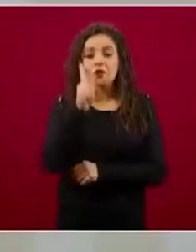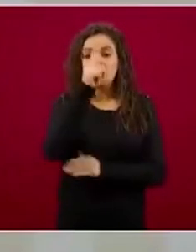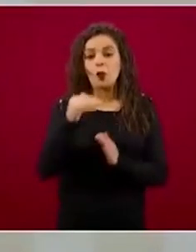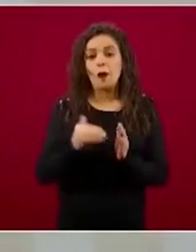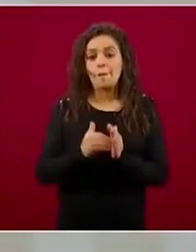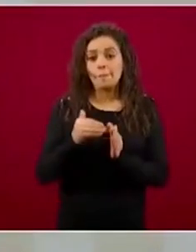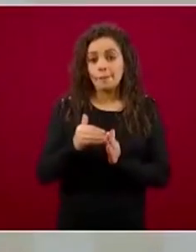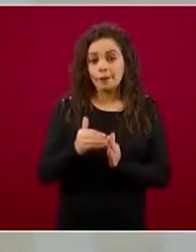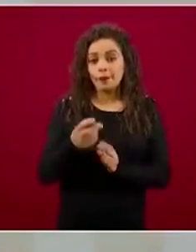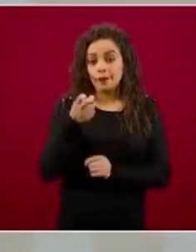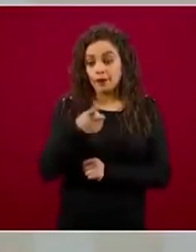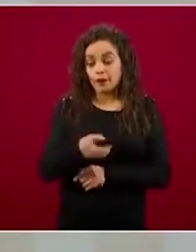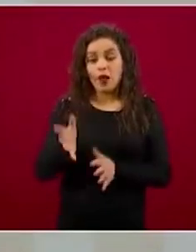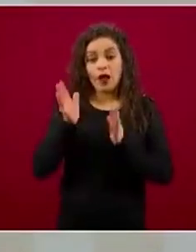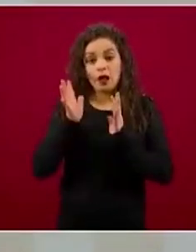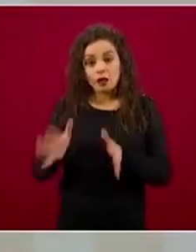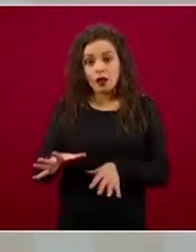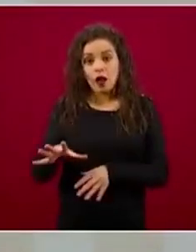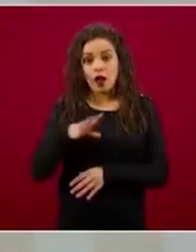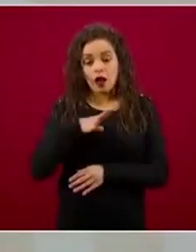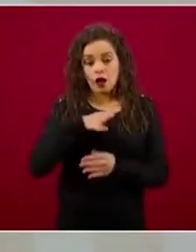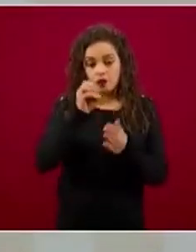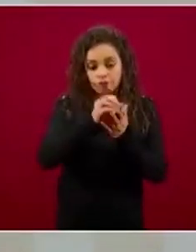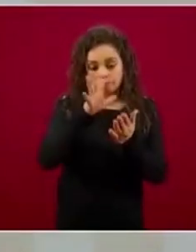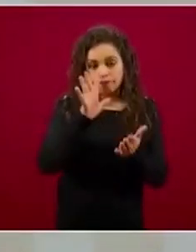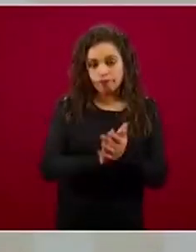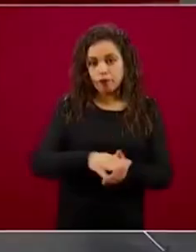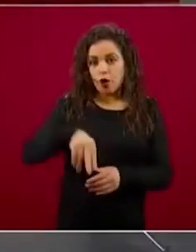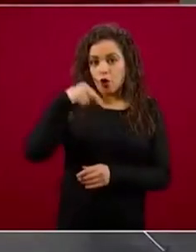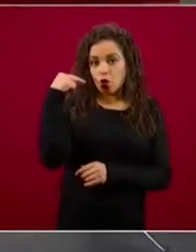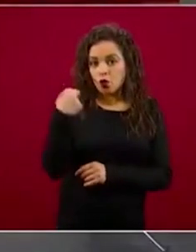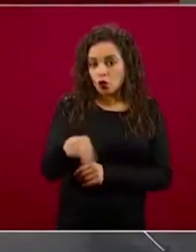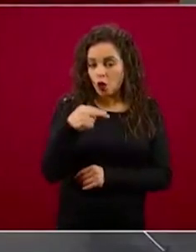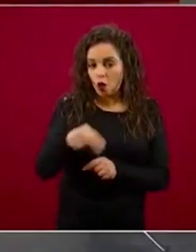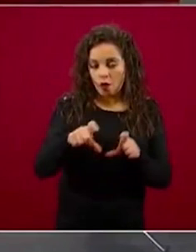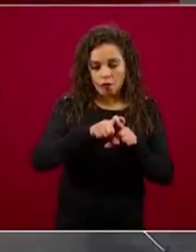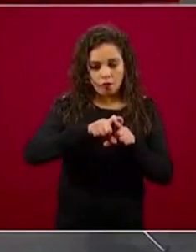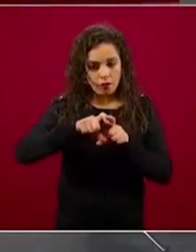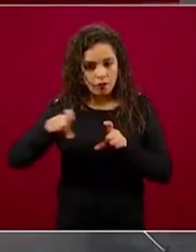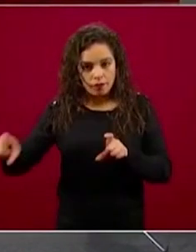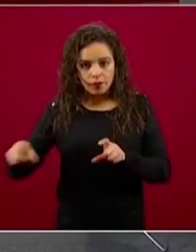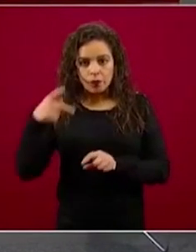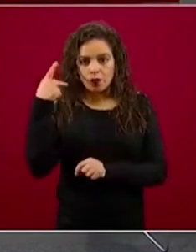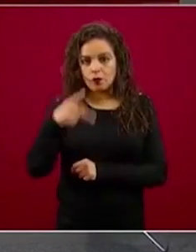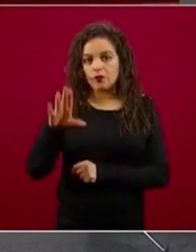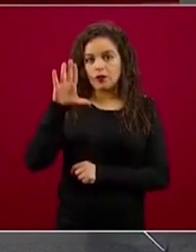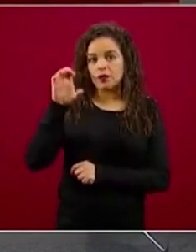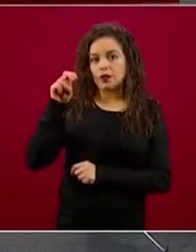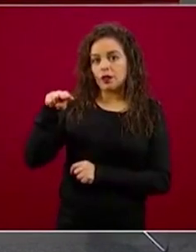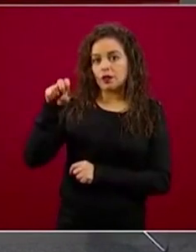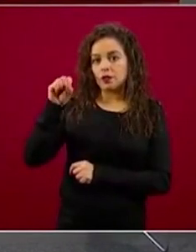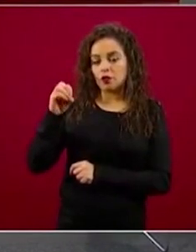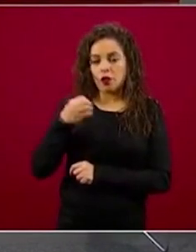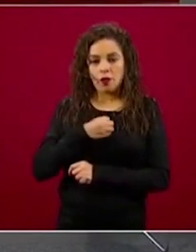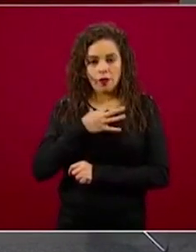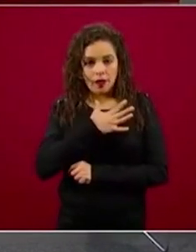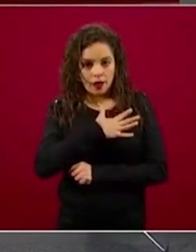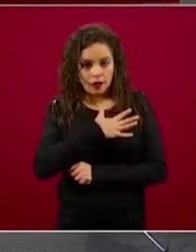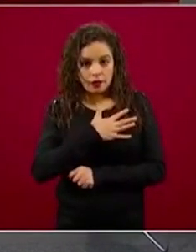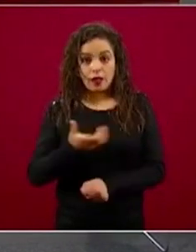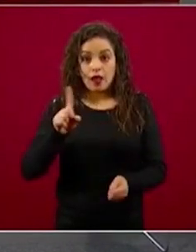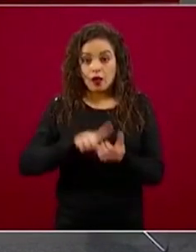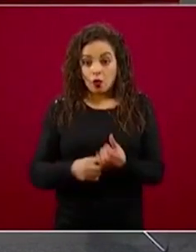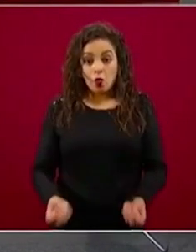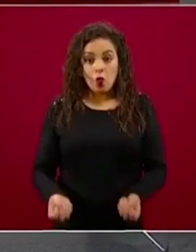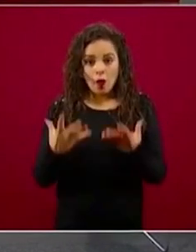ahí ya de personas con nombre y apellido en el Censo del Bienestar de 5 millones. Entonces, por